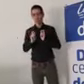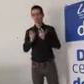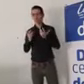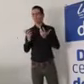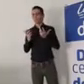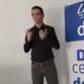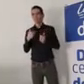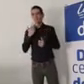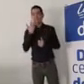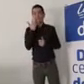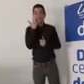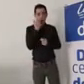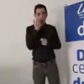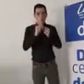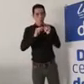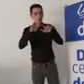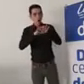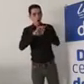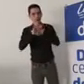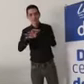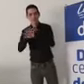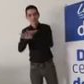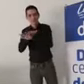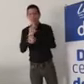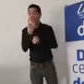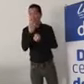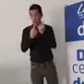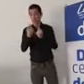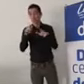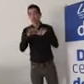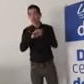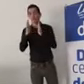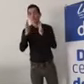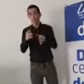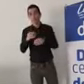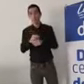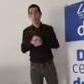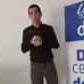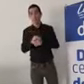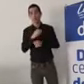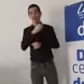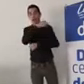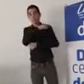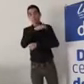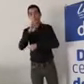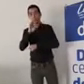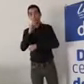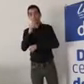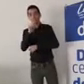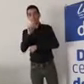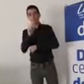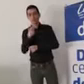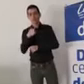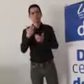En Bogotá ya hemos logrado aprobar proyectos que benefician a los jóvenes para que, por ejemplo, sus prácticas, sus pasantías, sus internships